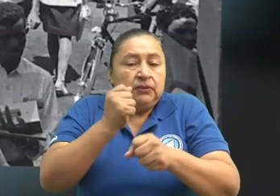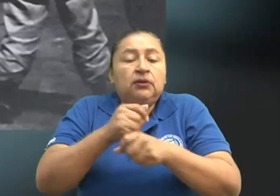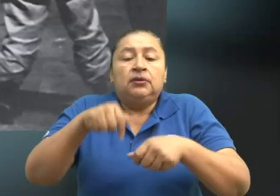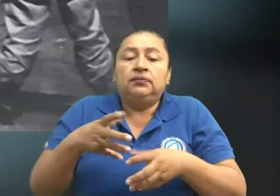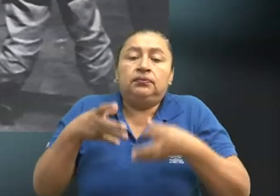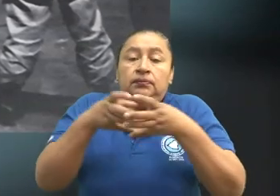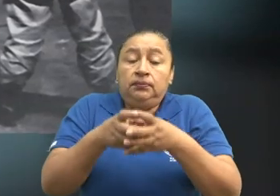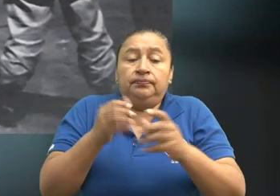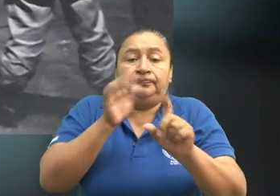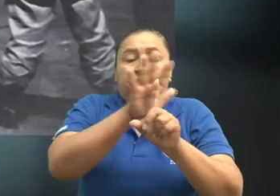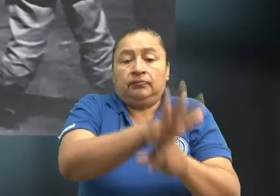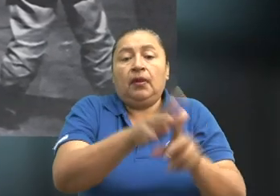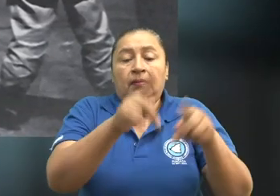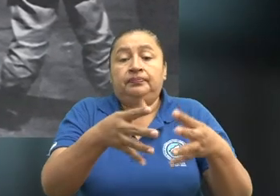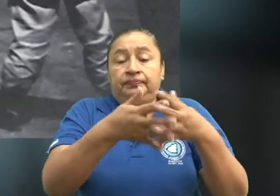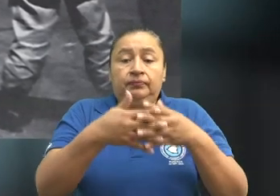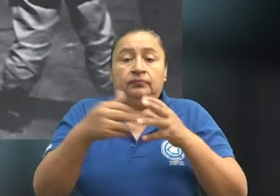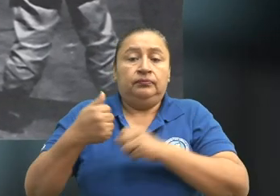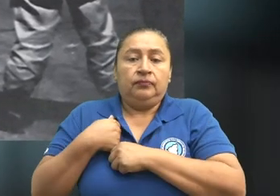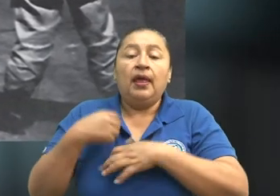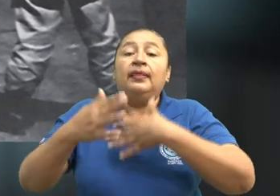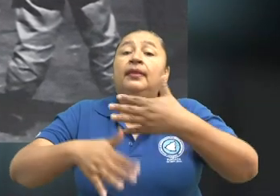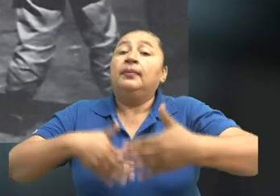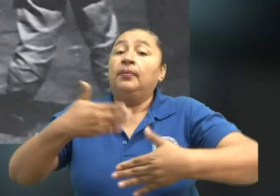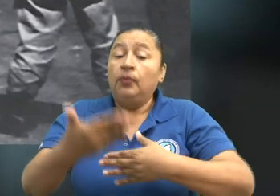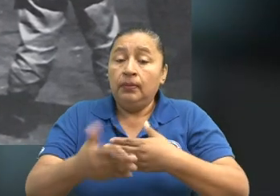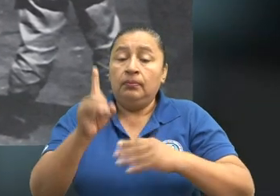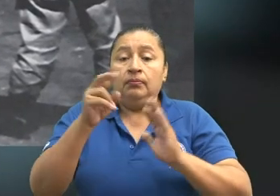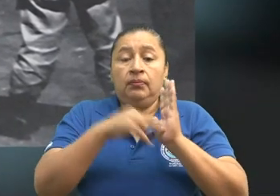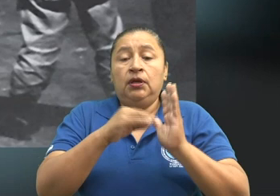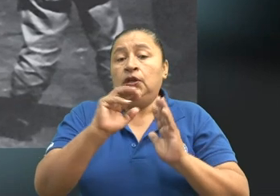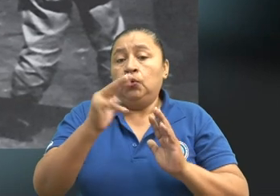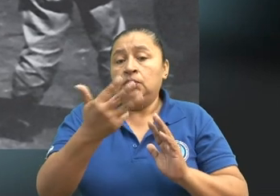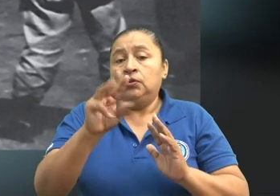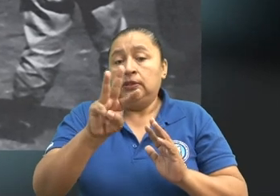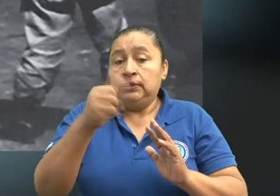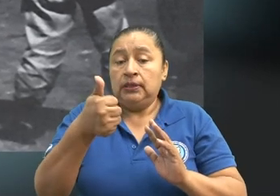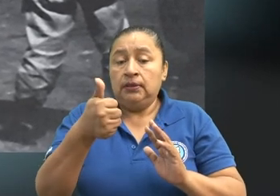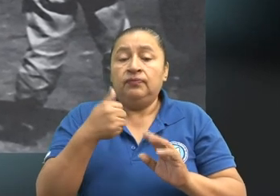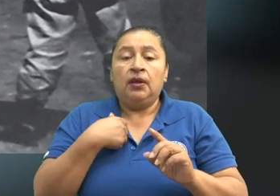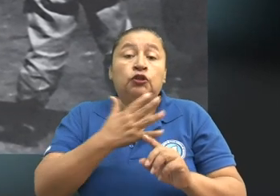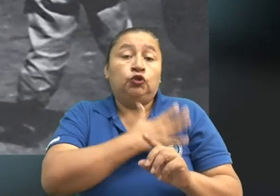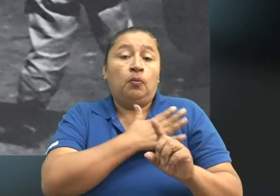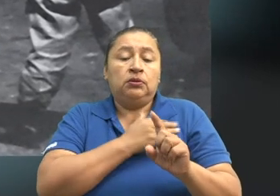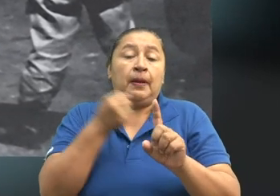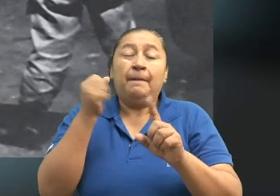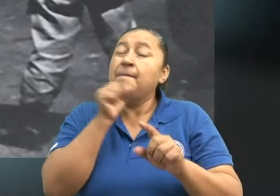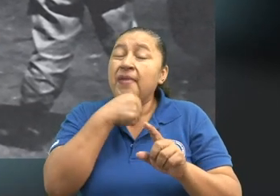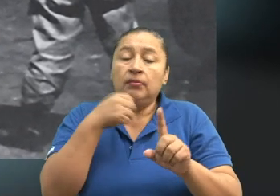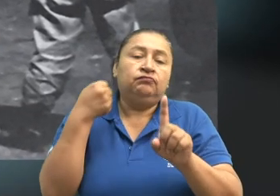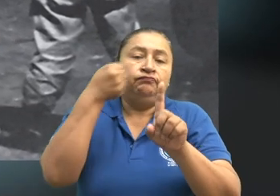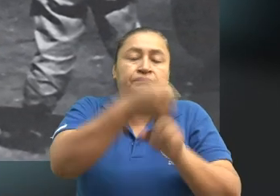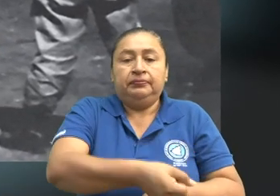en 1936, Somoza le da un golpe de Estado a su tío político, Juan Bautista Sacaz, y eso le facilita llegar al